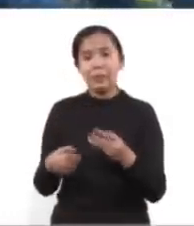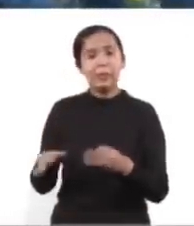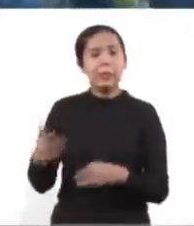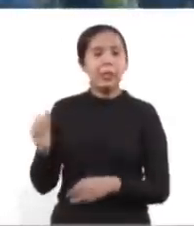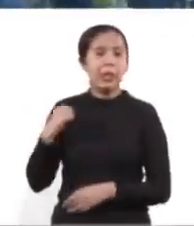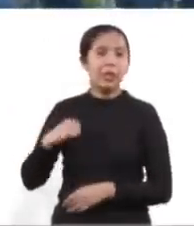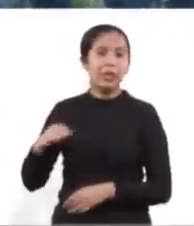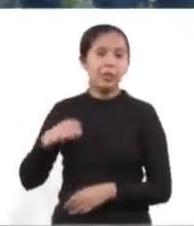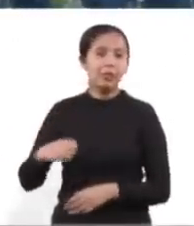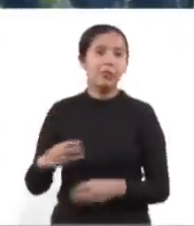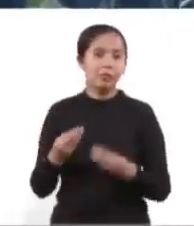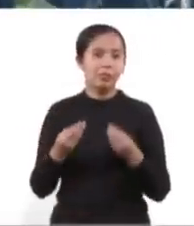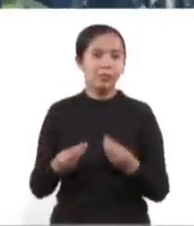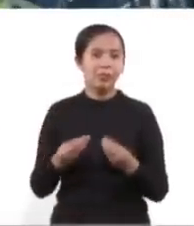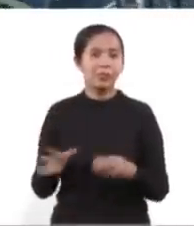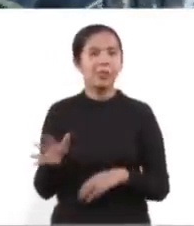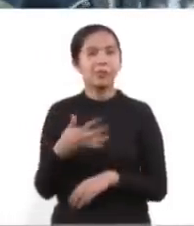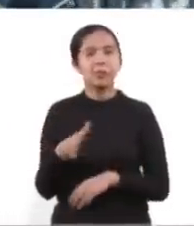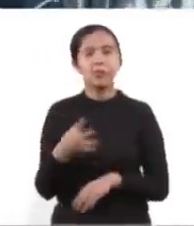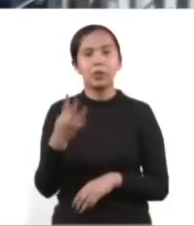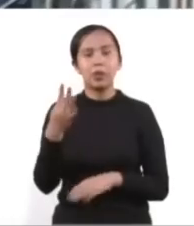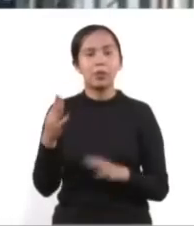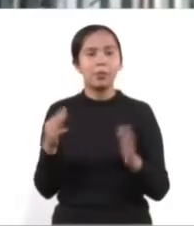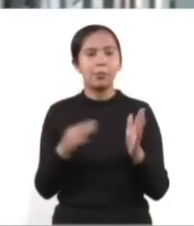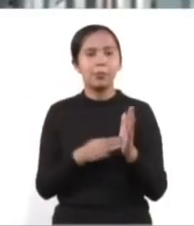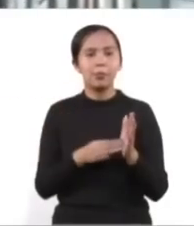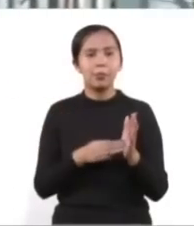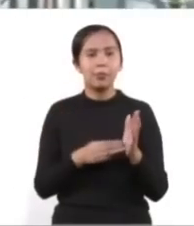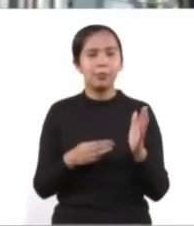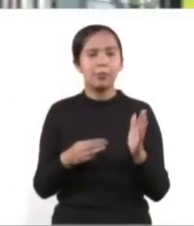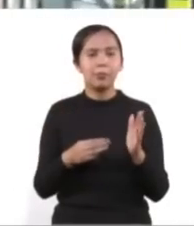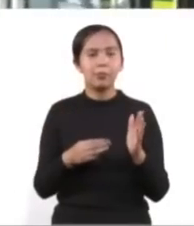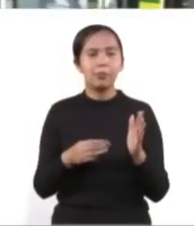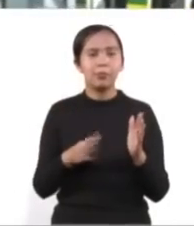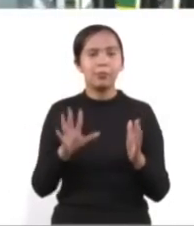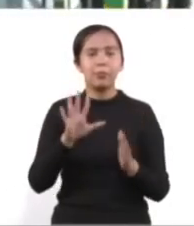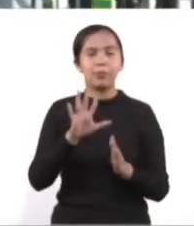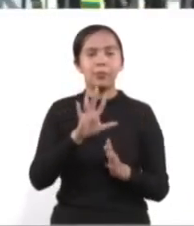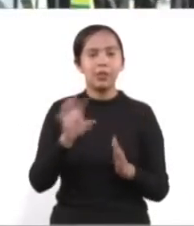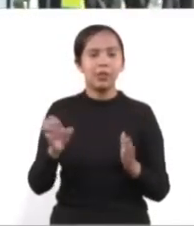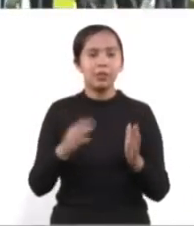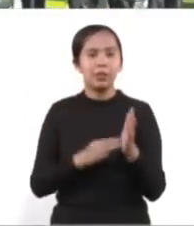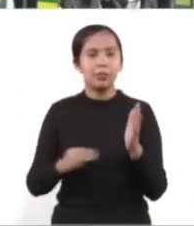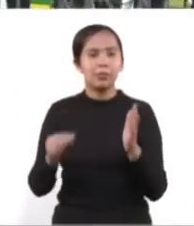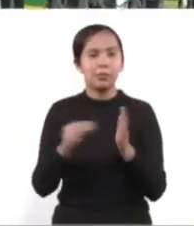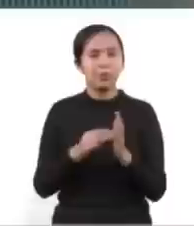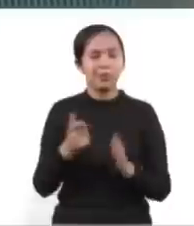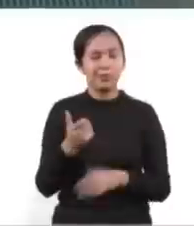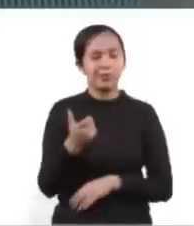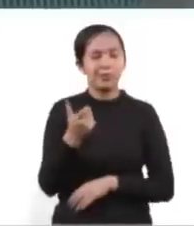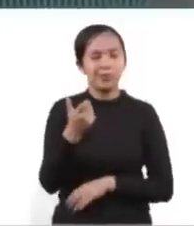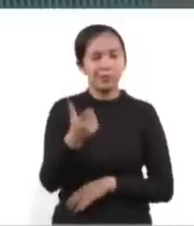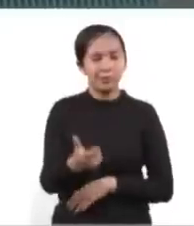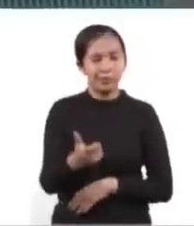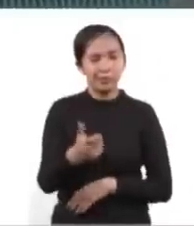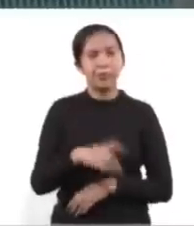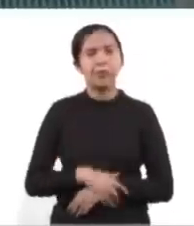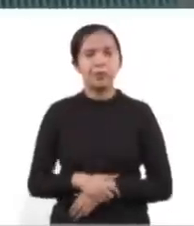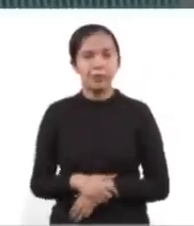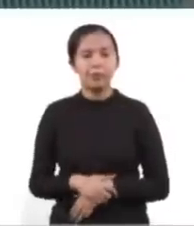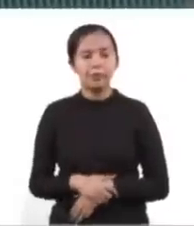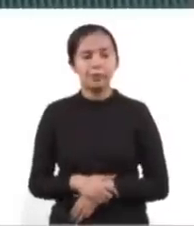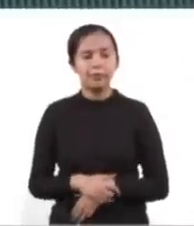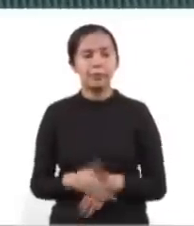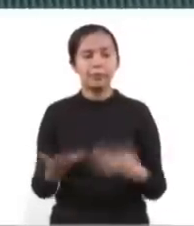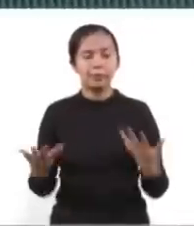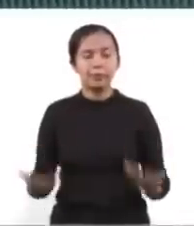Son 4.500 millones de pesos de inversión. Ese solo hecho es